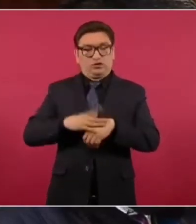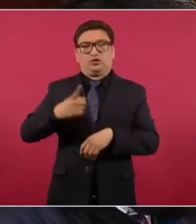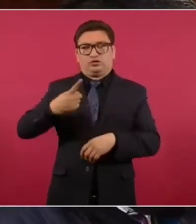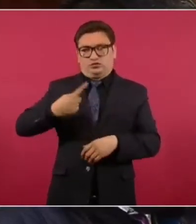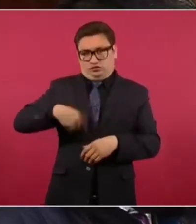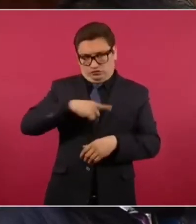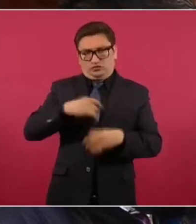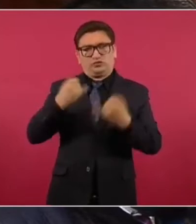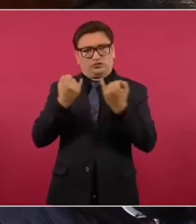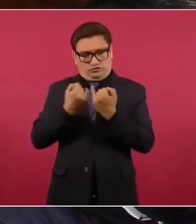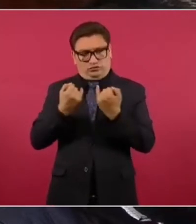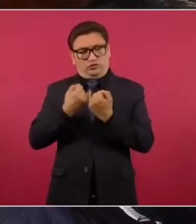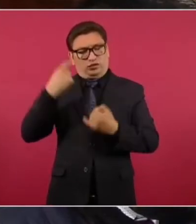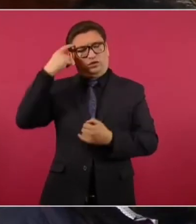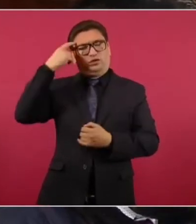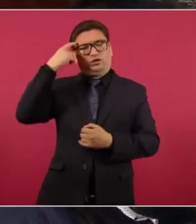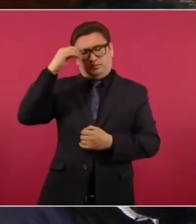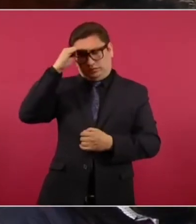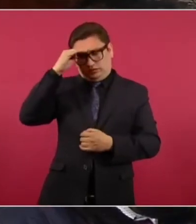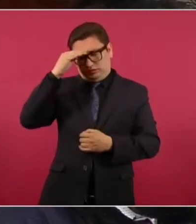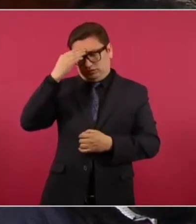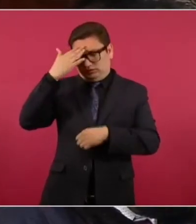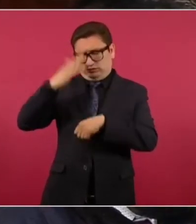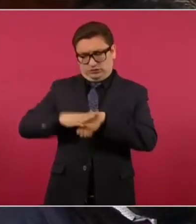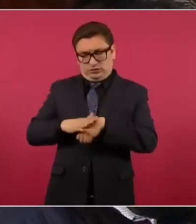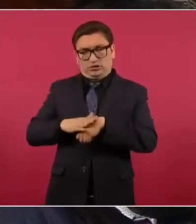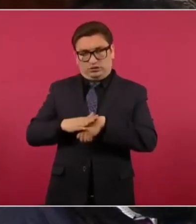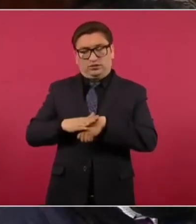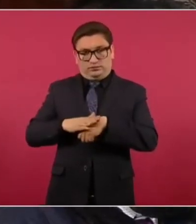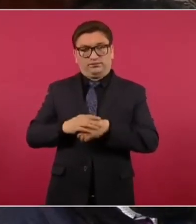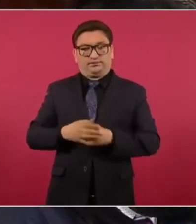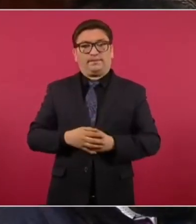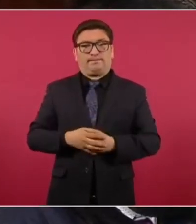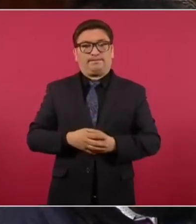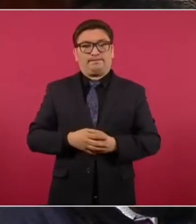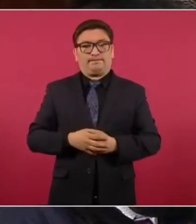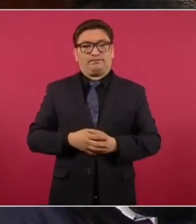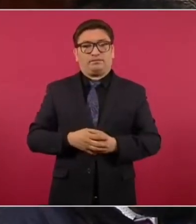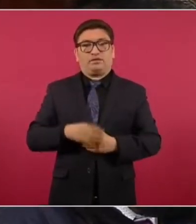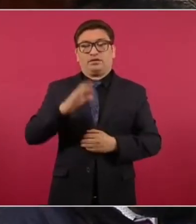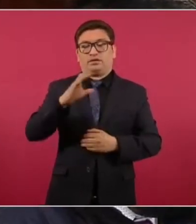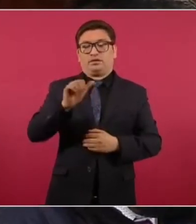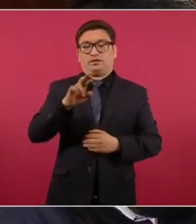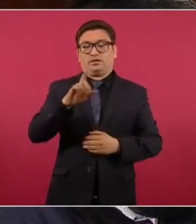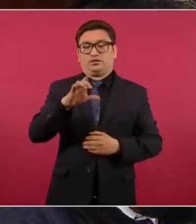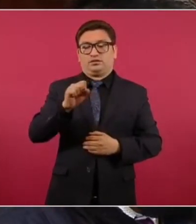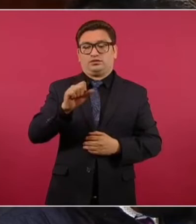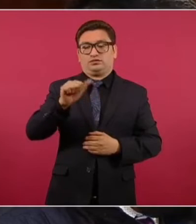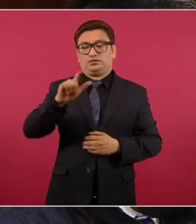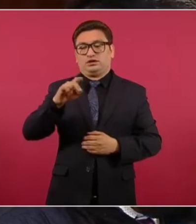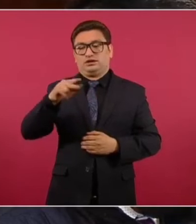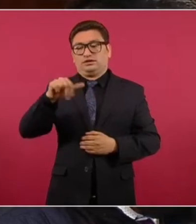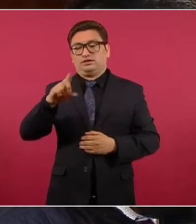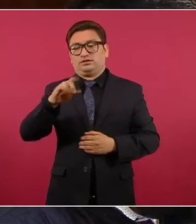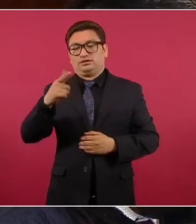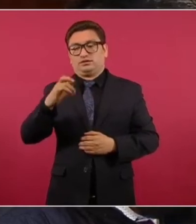nosotros lo hemos hecho en algún momento también, y Carlos Salinas de Gortari, que es donde